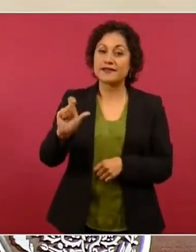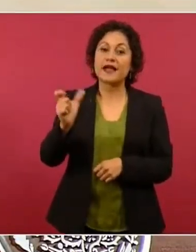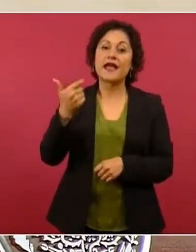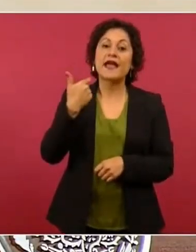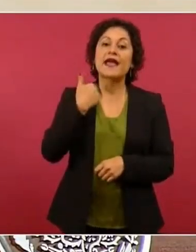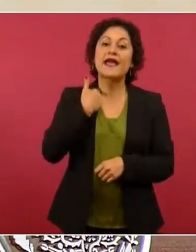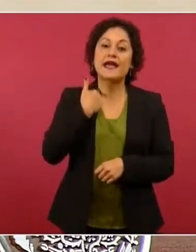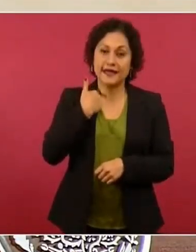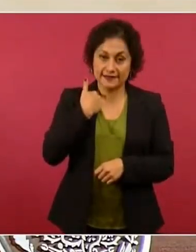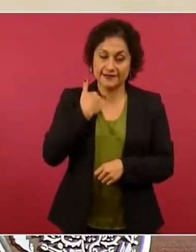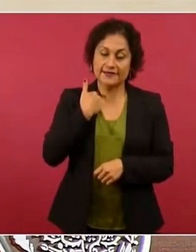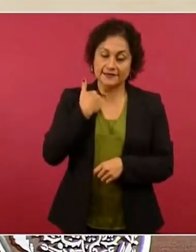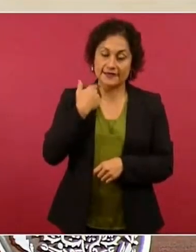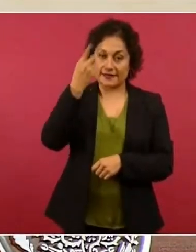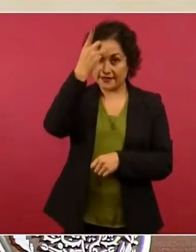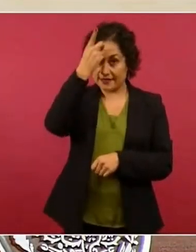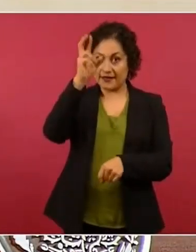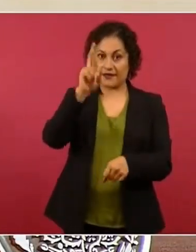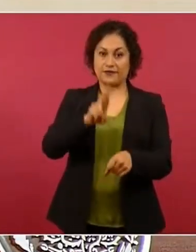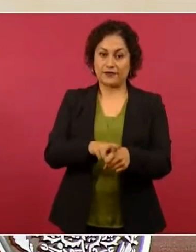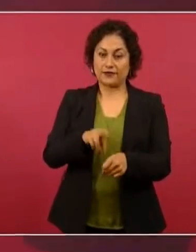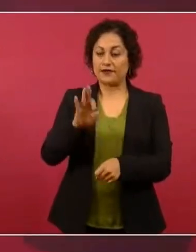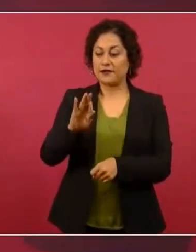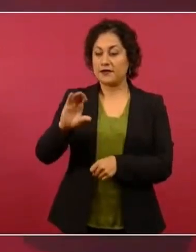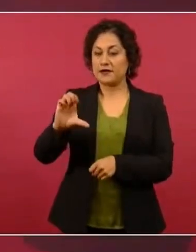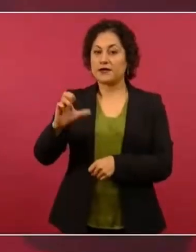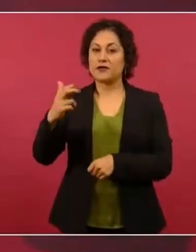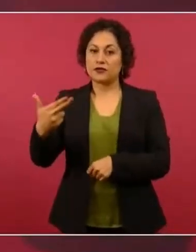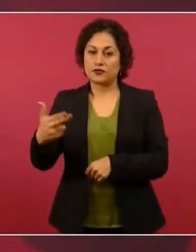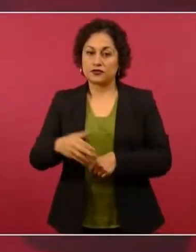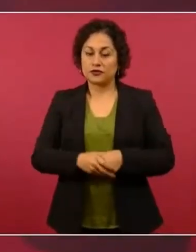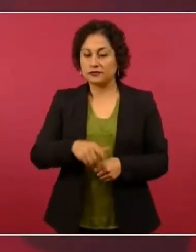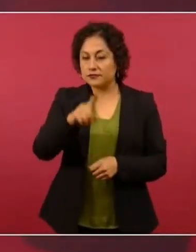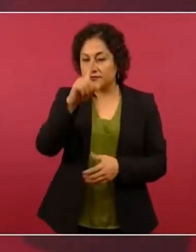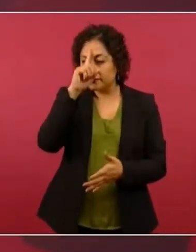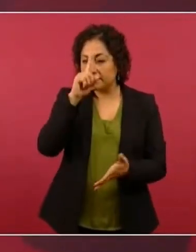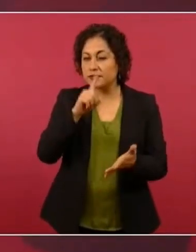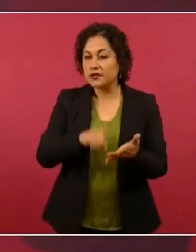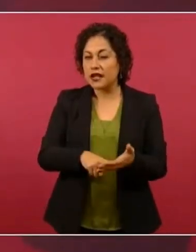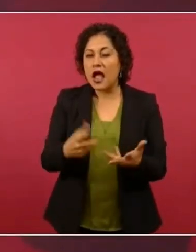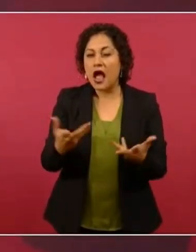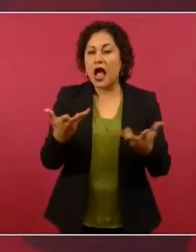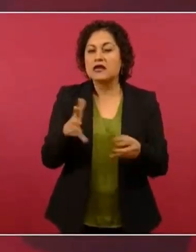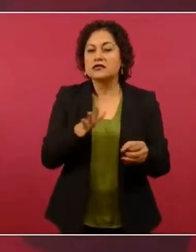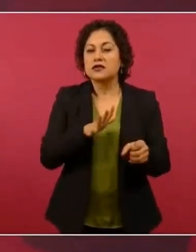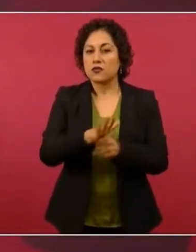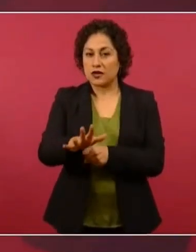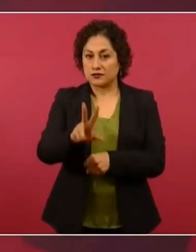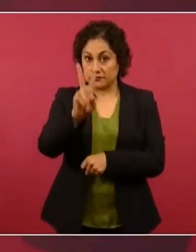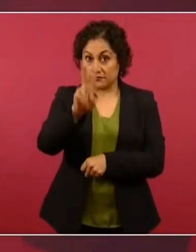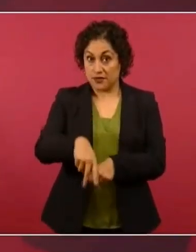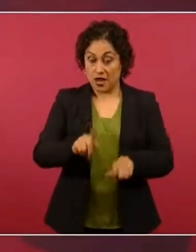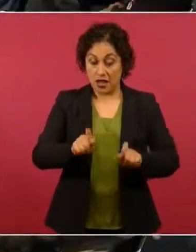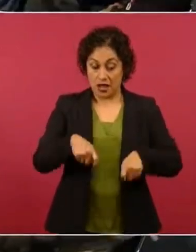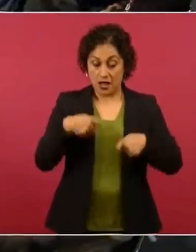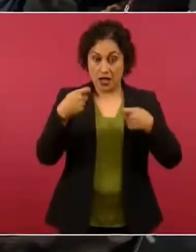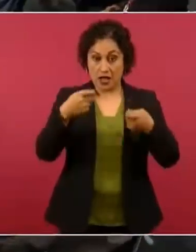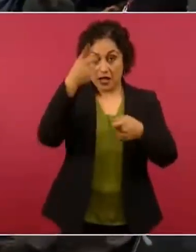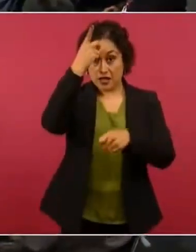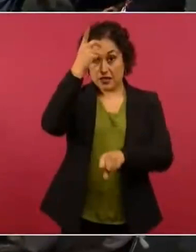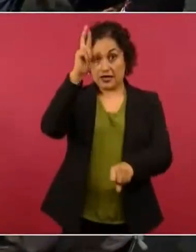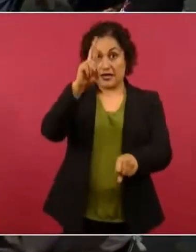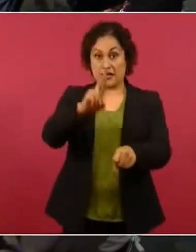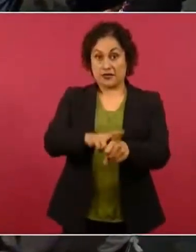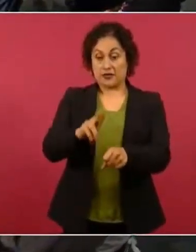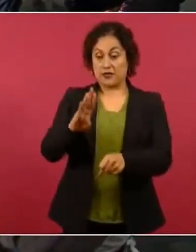lo primero que hizo llevaba un mes de director de Manolo esto no